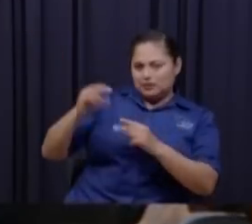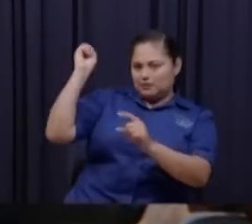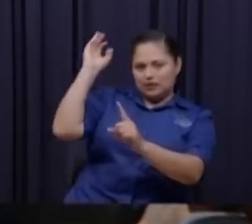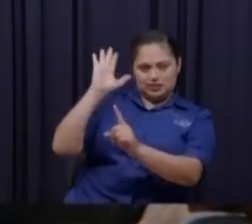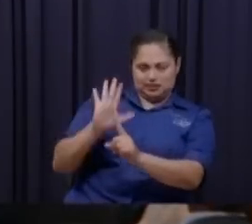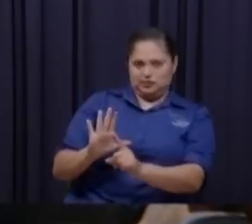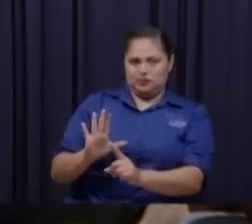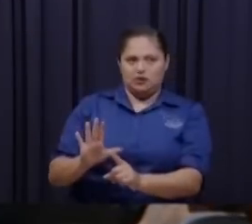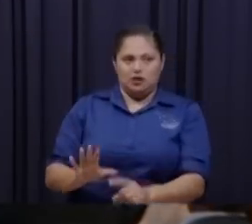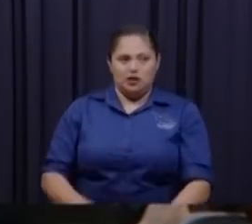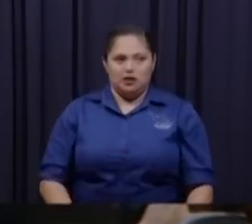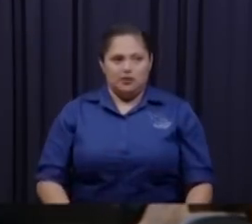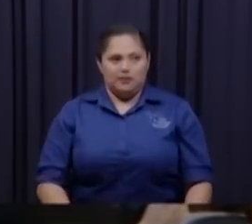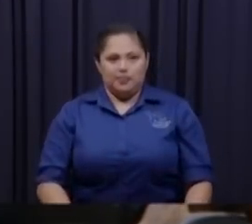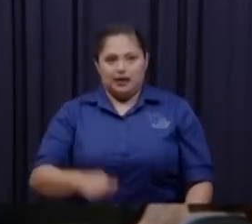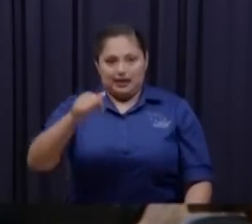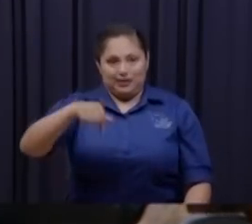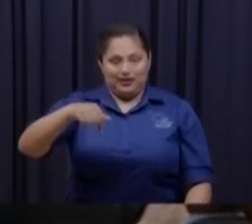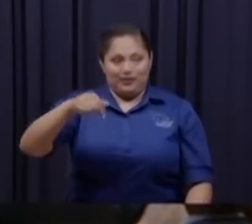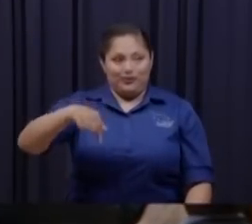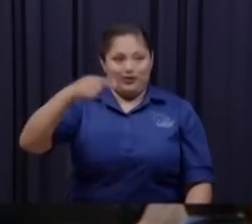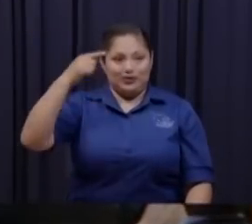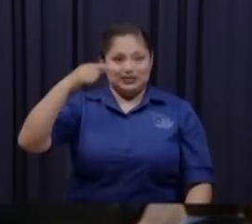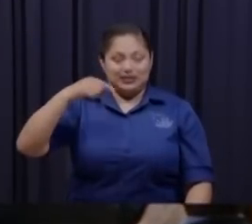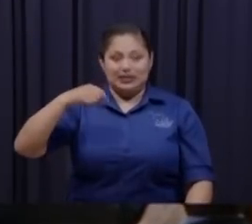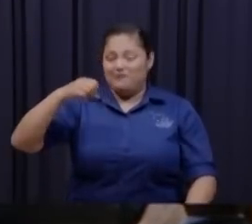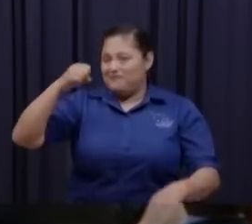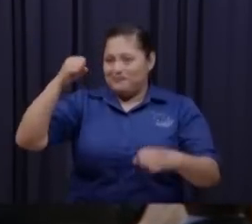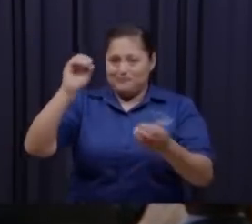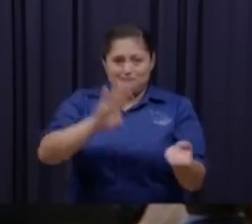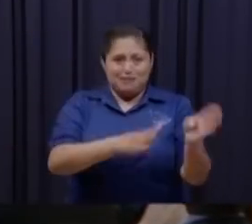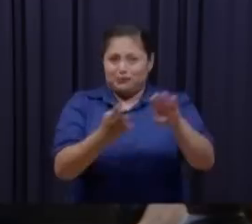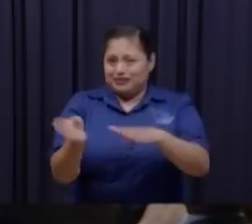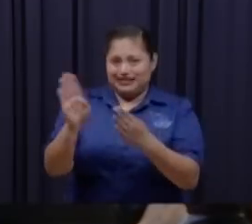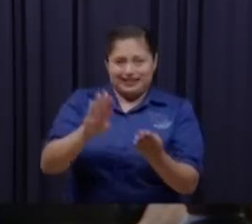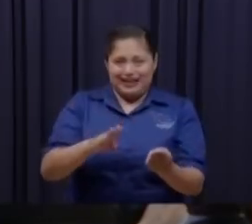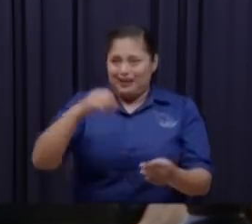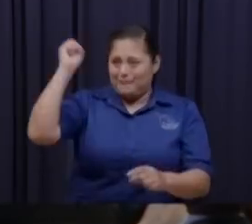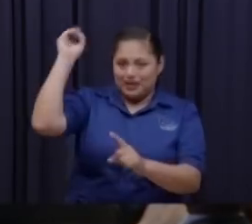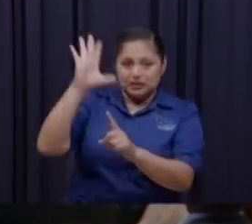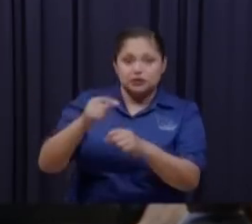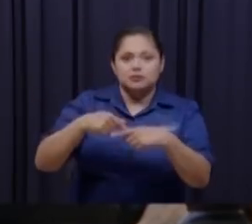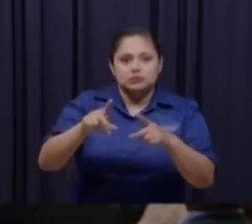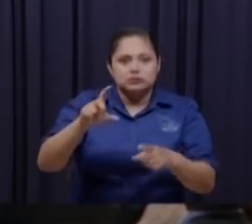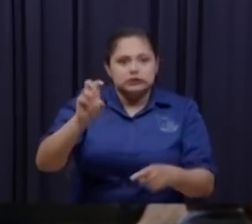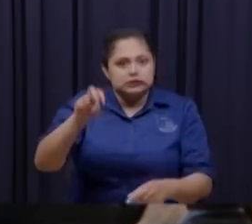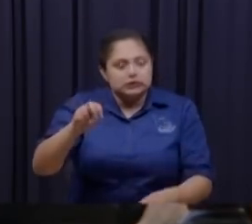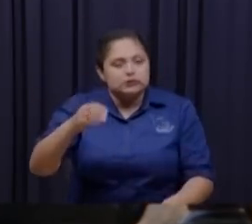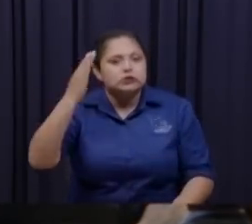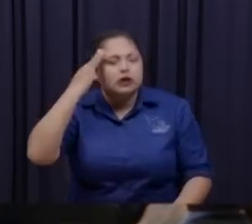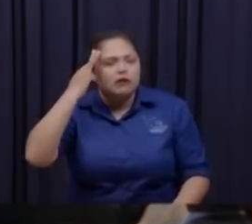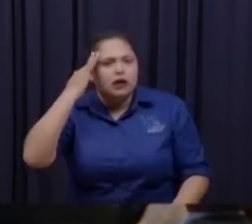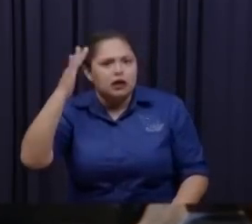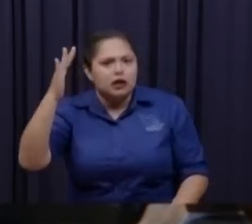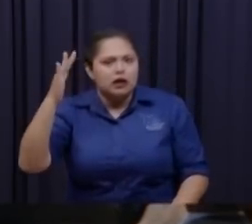bendiciones, prácticamente bautizarnos en bendiciones. Pero tenemos que saber que para